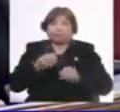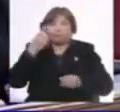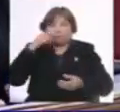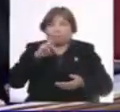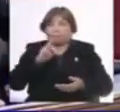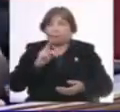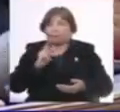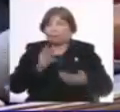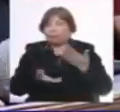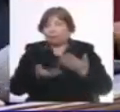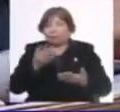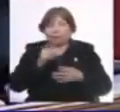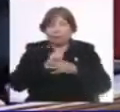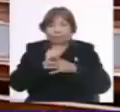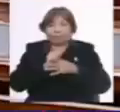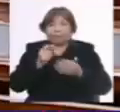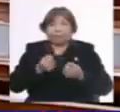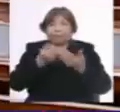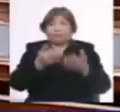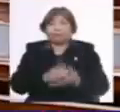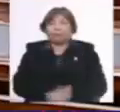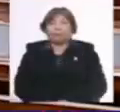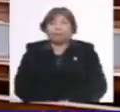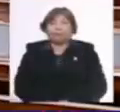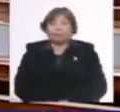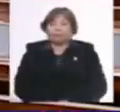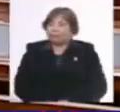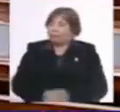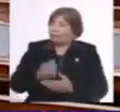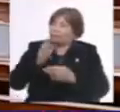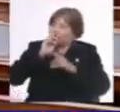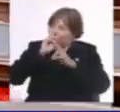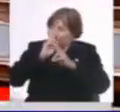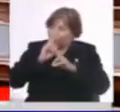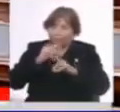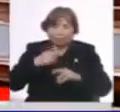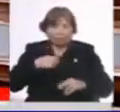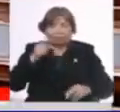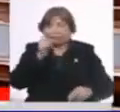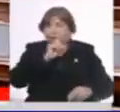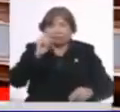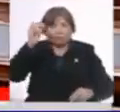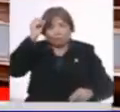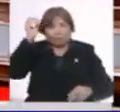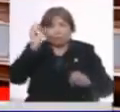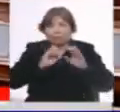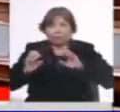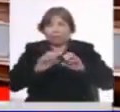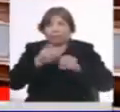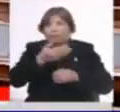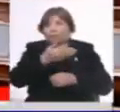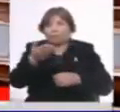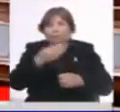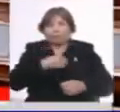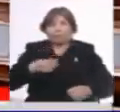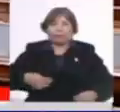una, obviamente, tarea que se le encarga. Con todo respeto, yo no tengo conocimiento de las acciones que está